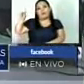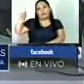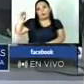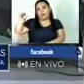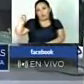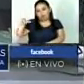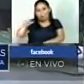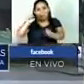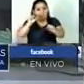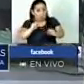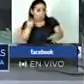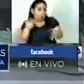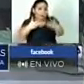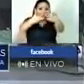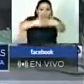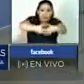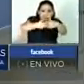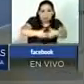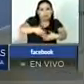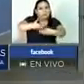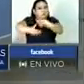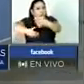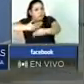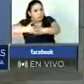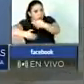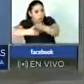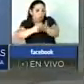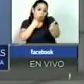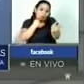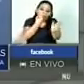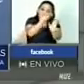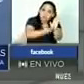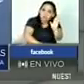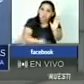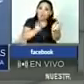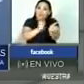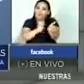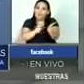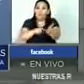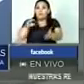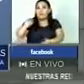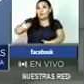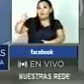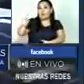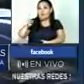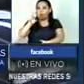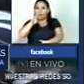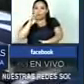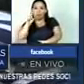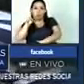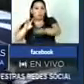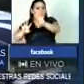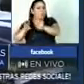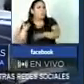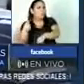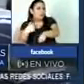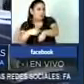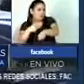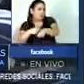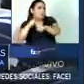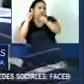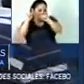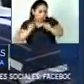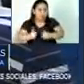anticipo a cuenta del impuesto sobre la renta y dictamen fiscal del ejercicio 2019, se podría prorrogar